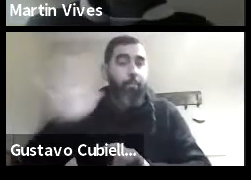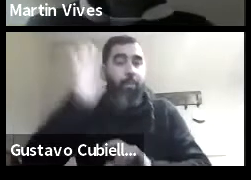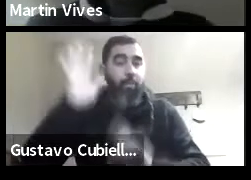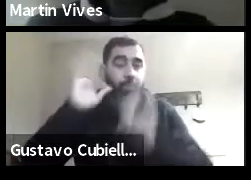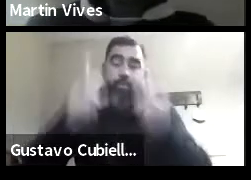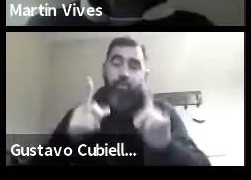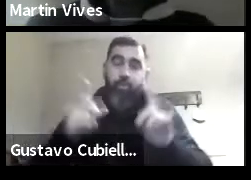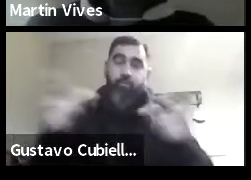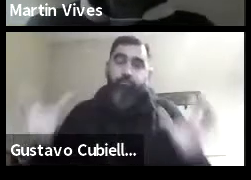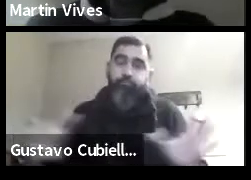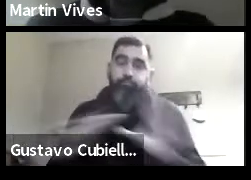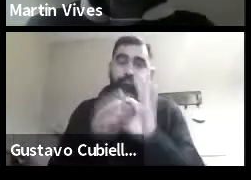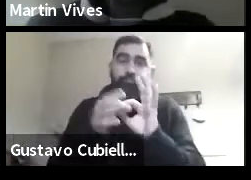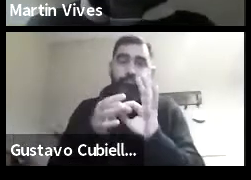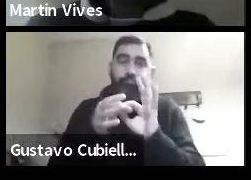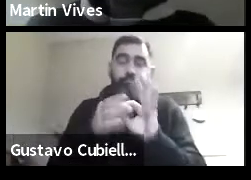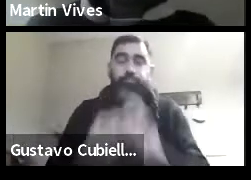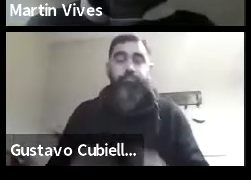grandes aliados.